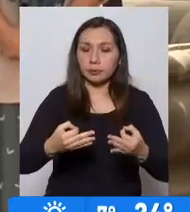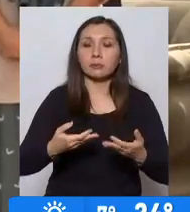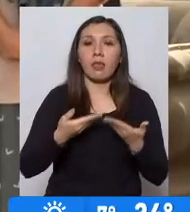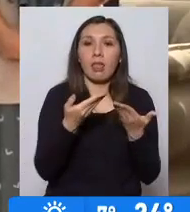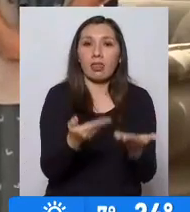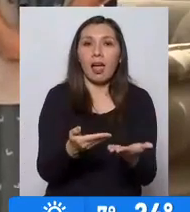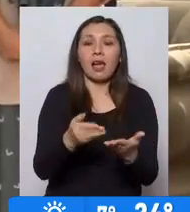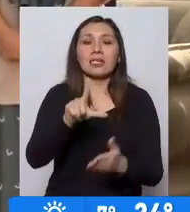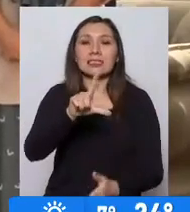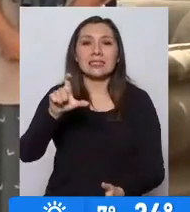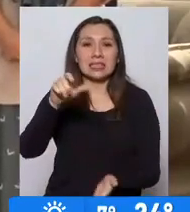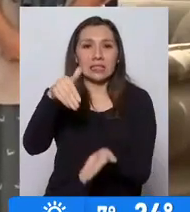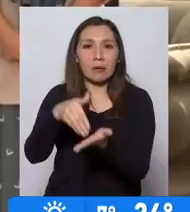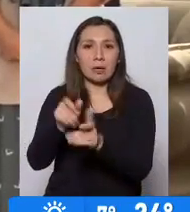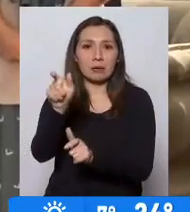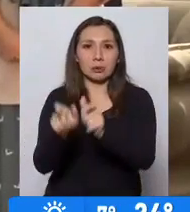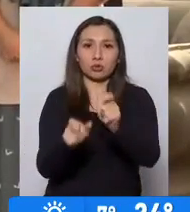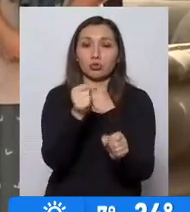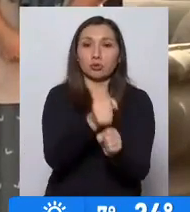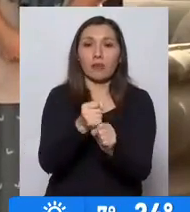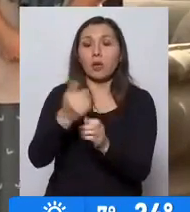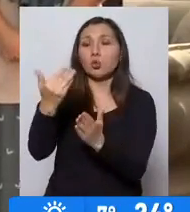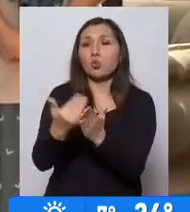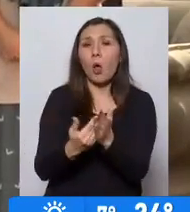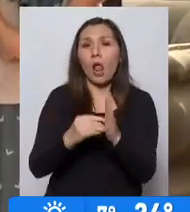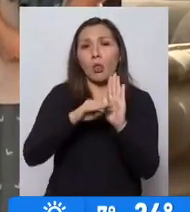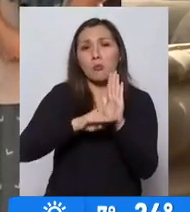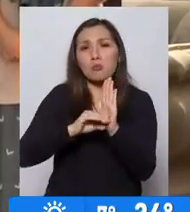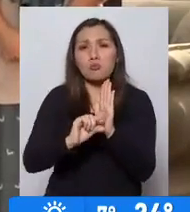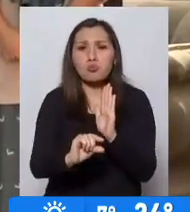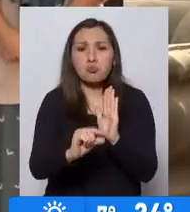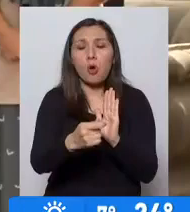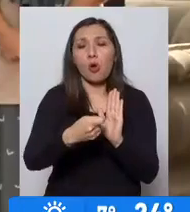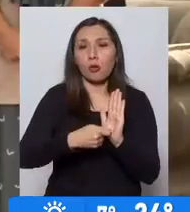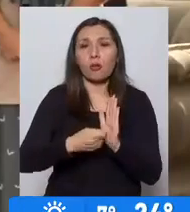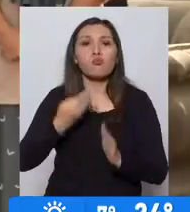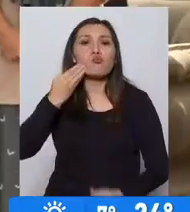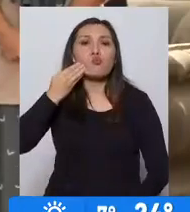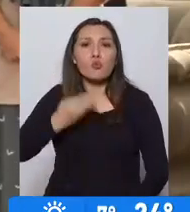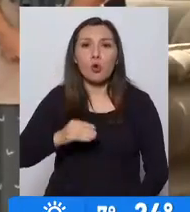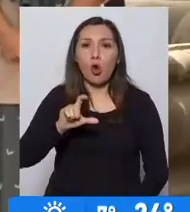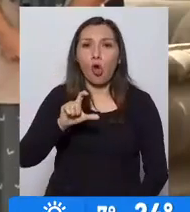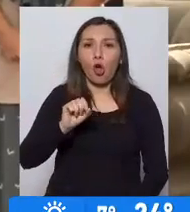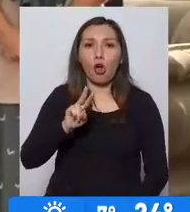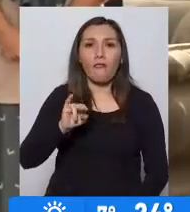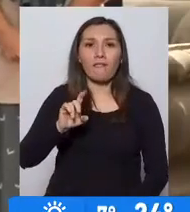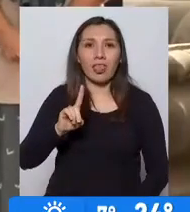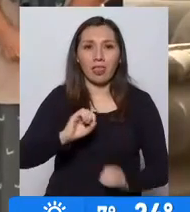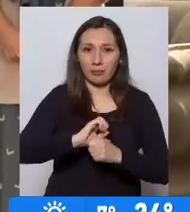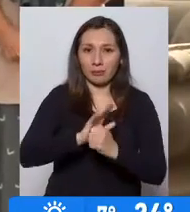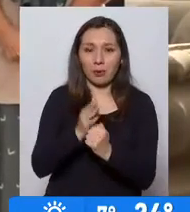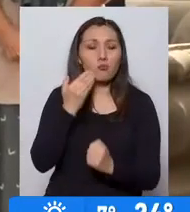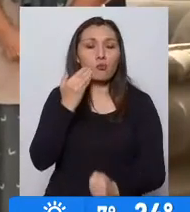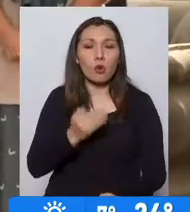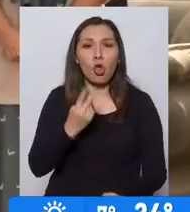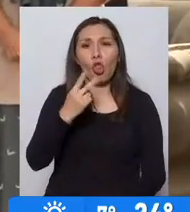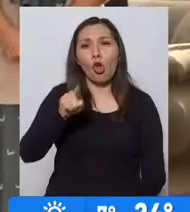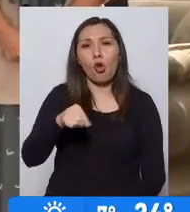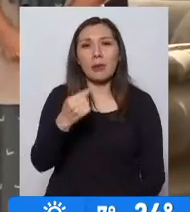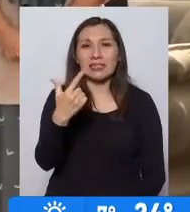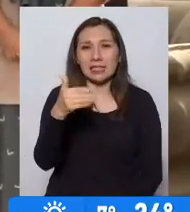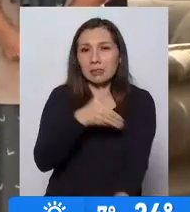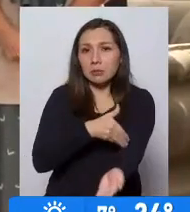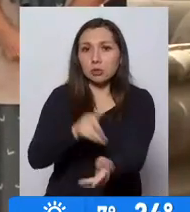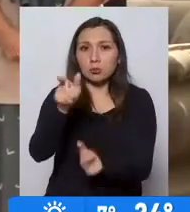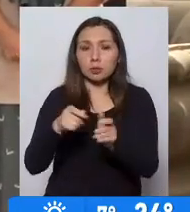que favorece a 700.000 trabajadores de ingresos bajos. El bono COVID, que llegó a casi 2,7 millones